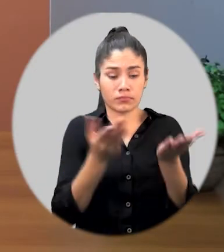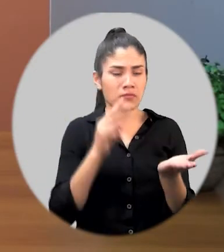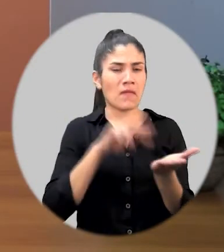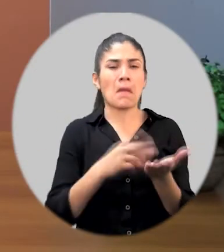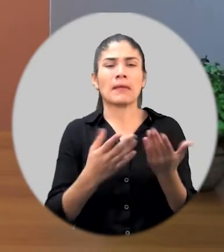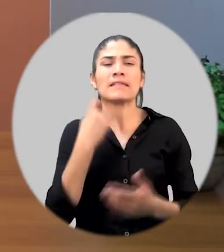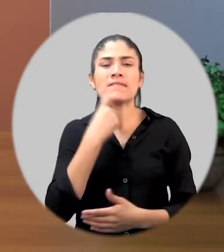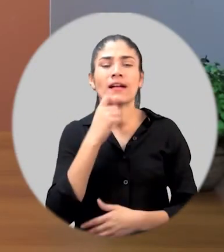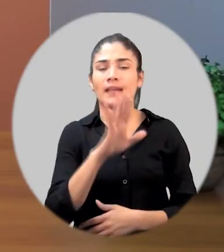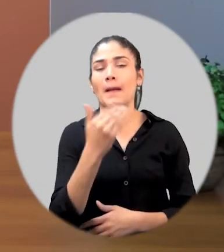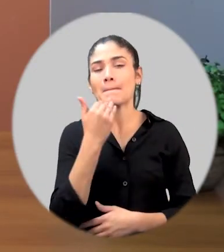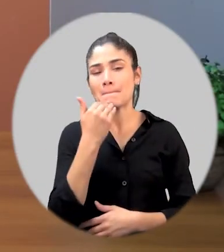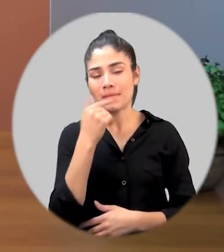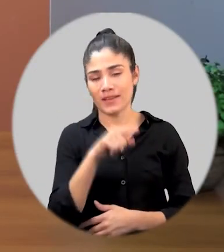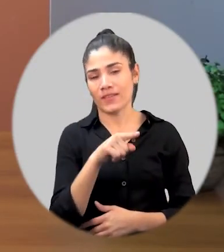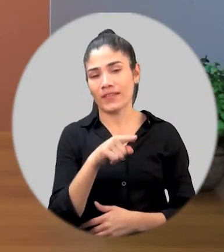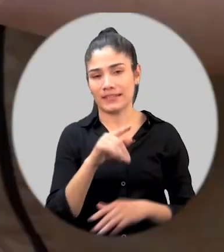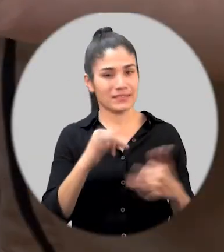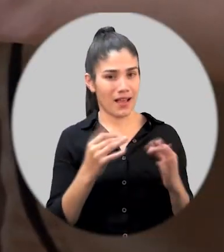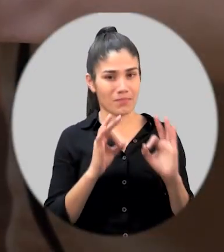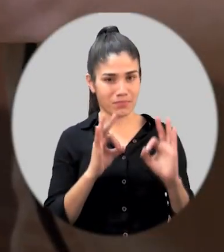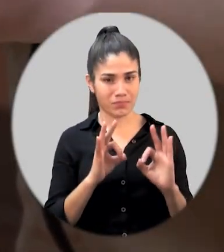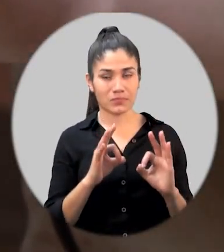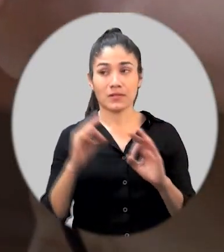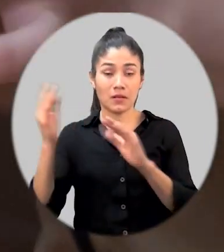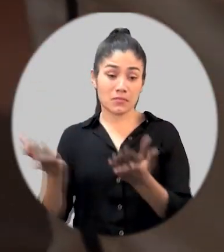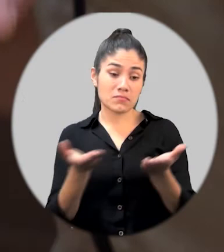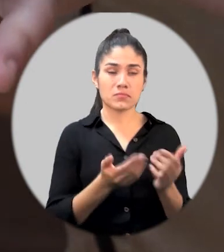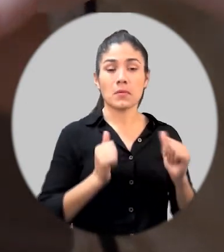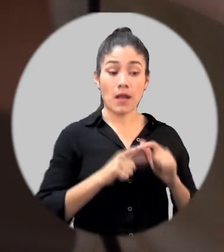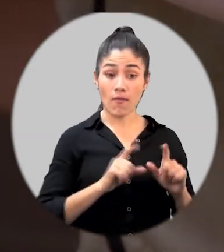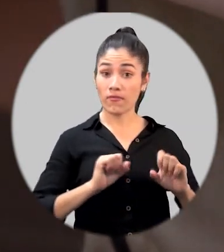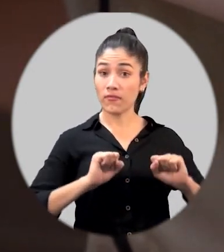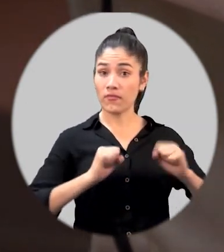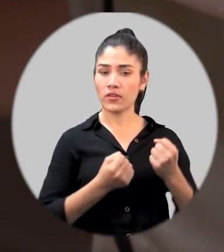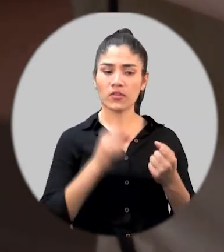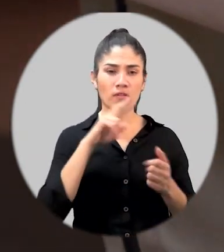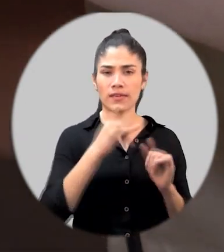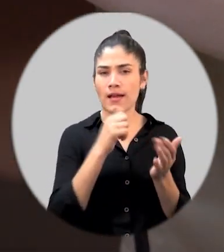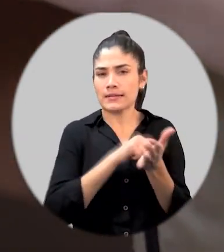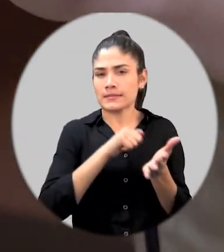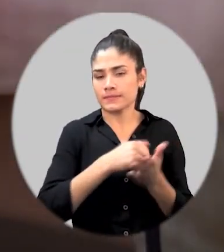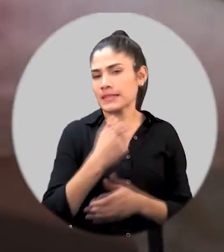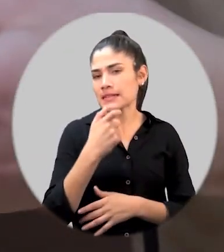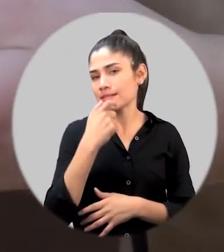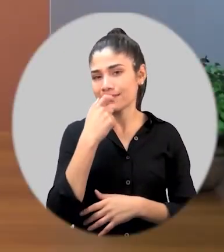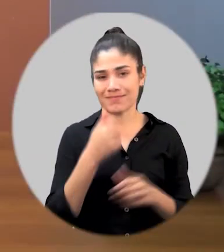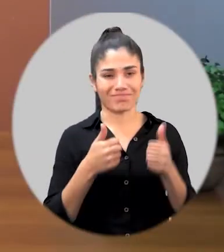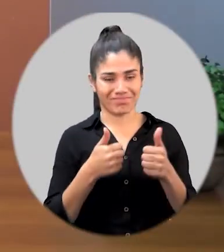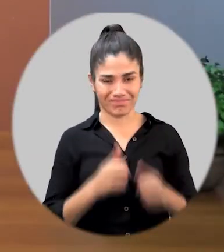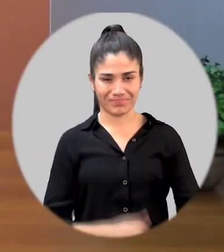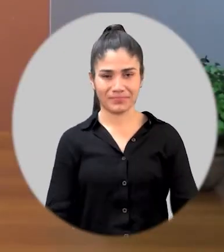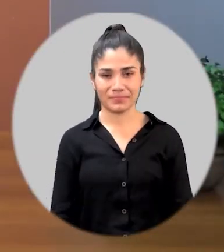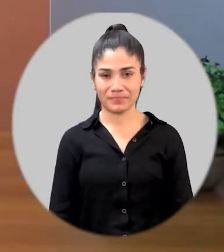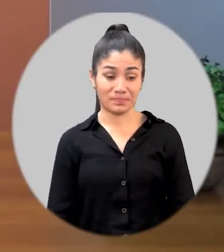está cruda porque va a estar súper blandita, pero luego al sacar del horno y dejar enfriar, se quedan súper duritas.